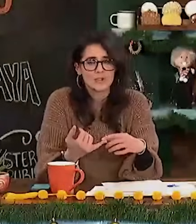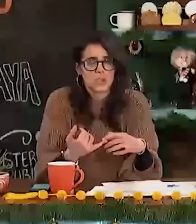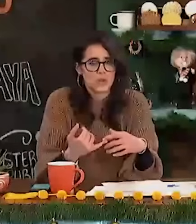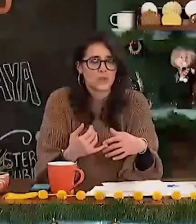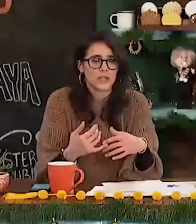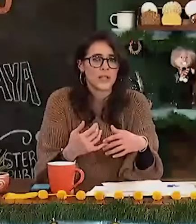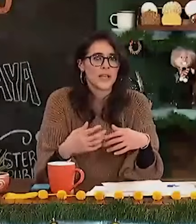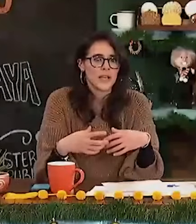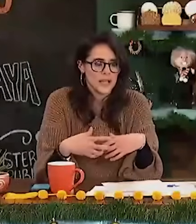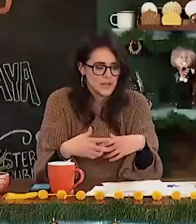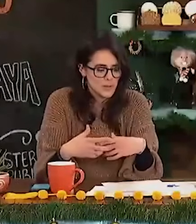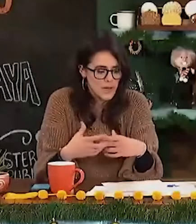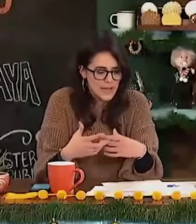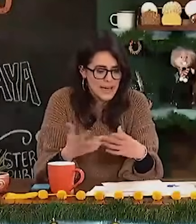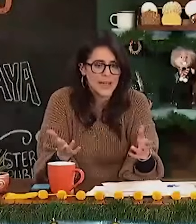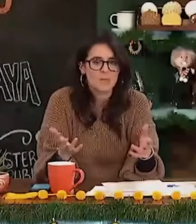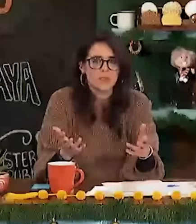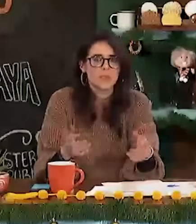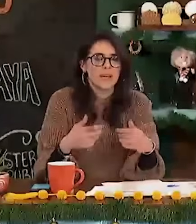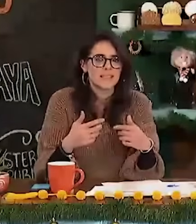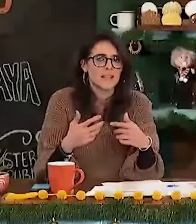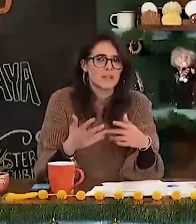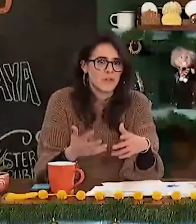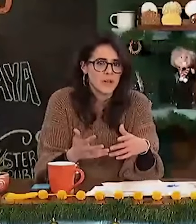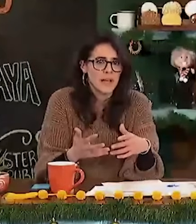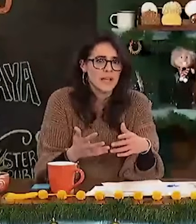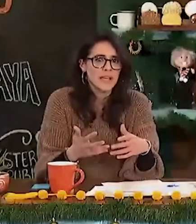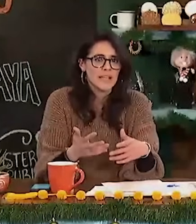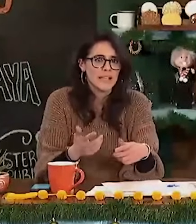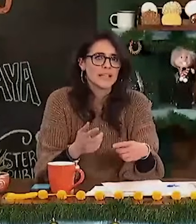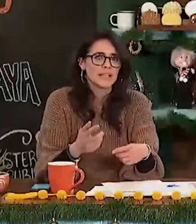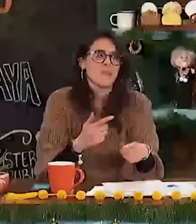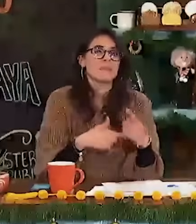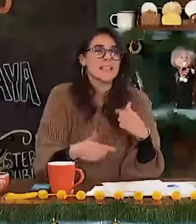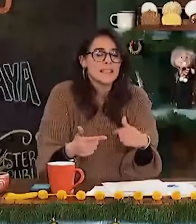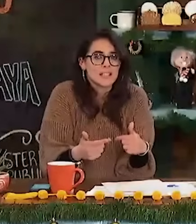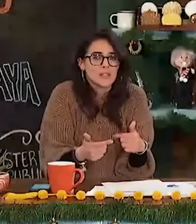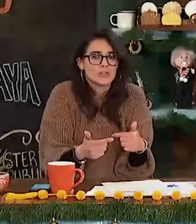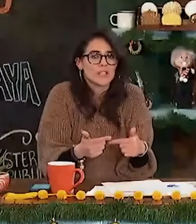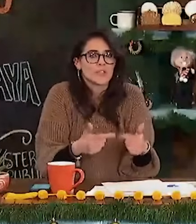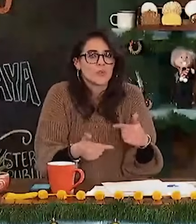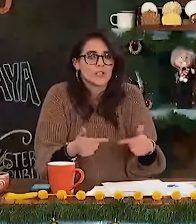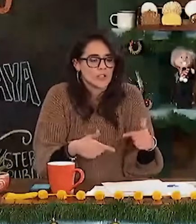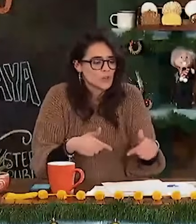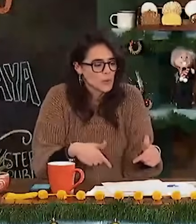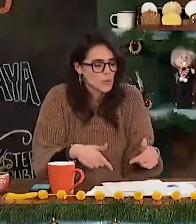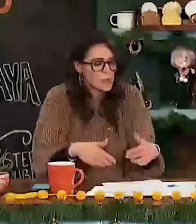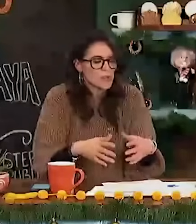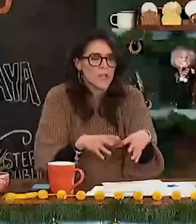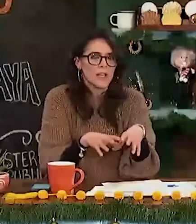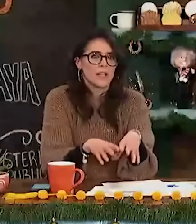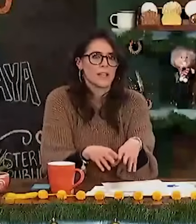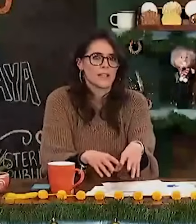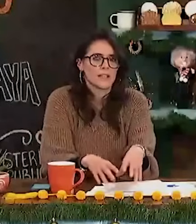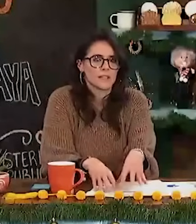de darnos a conocer en una gran amplitud hacia afuera y también de reconocer